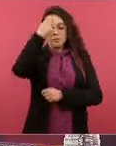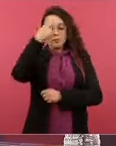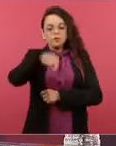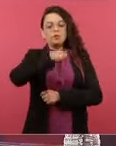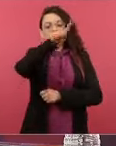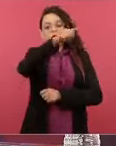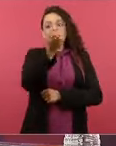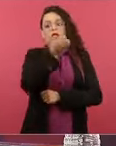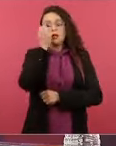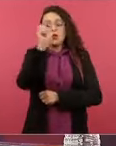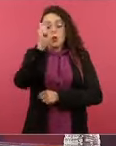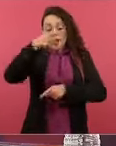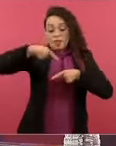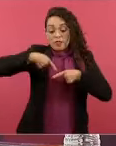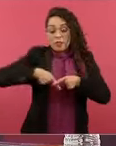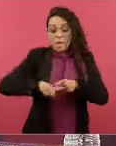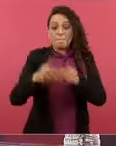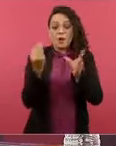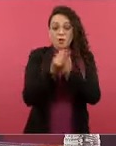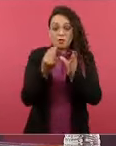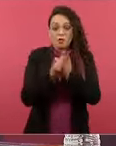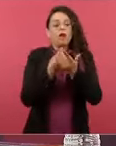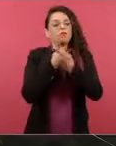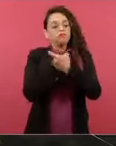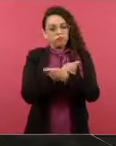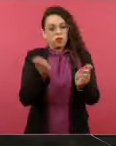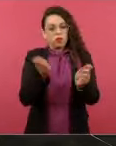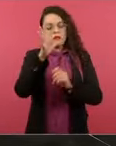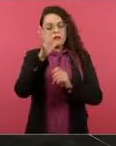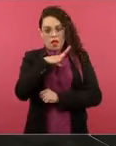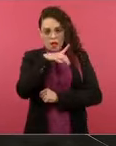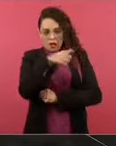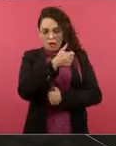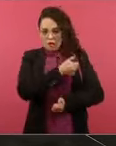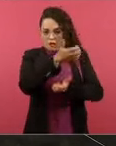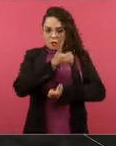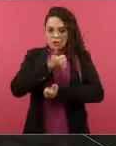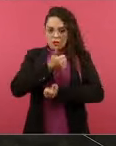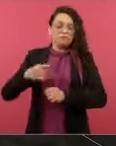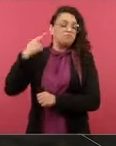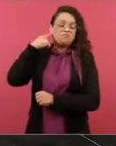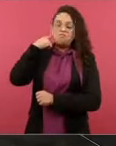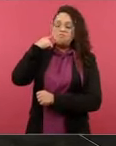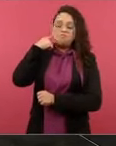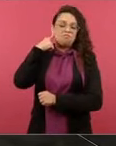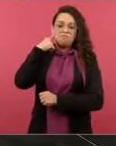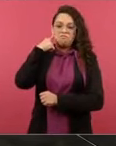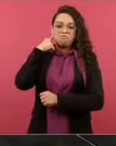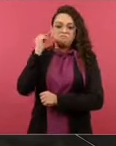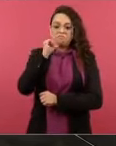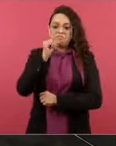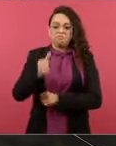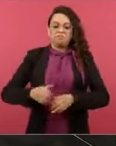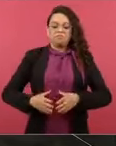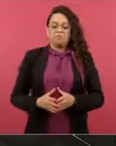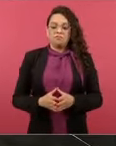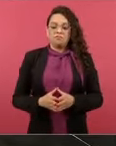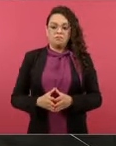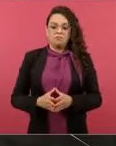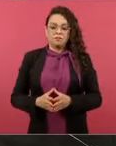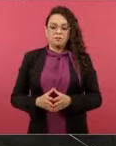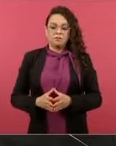escuelas en el inicio del ciclo escolar. Y ¿habría algún retraso, sobre todo para estos niños y niñas de Chihuahua que inicien